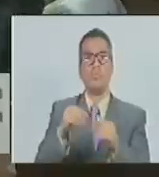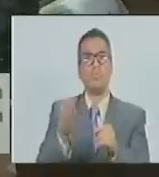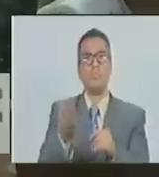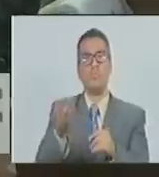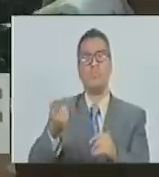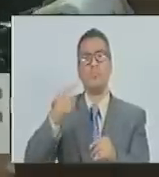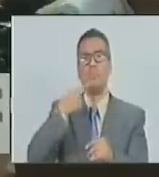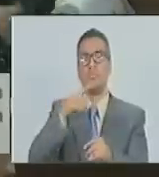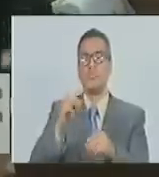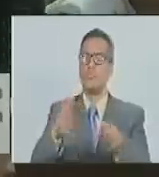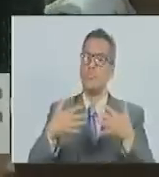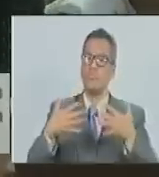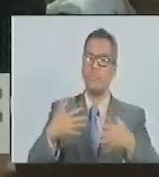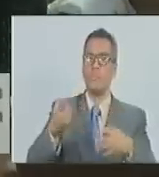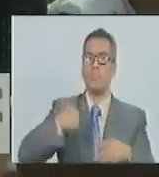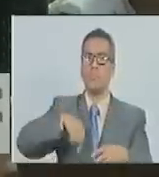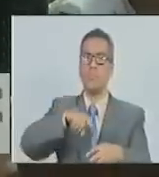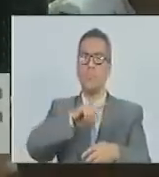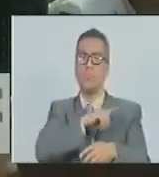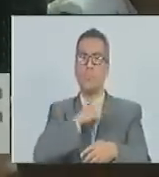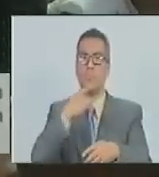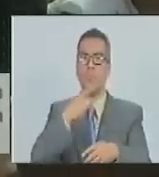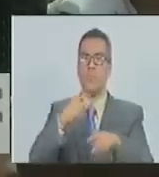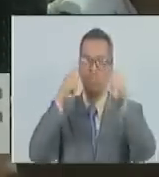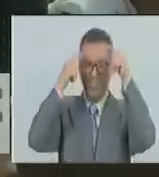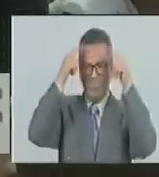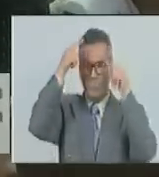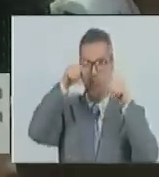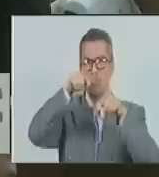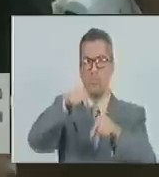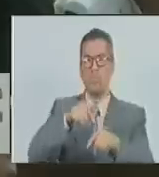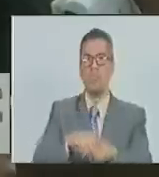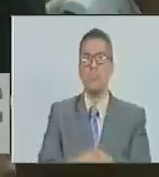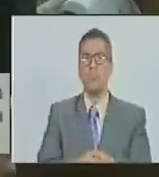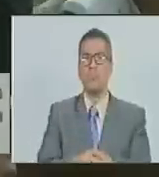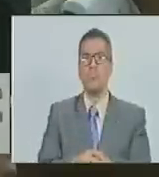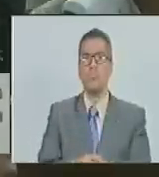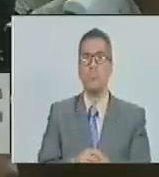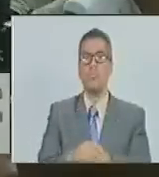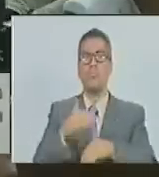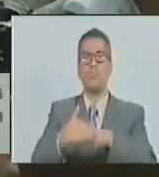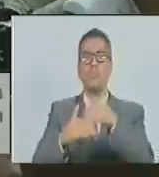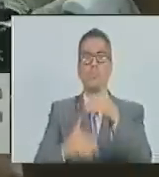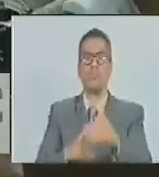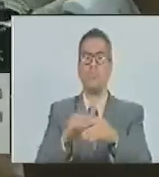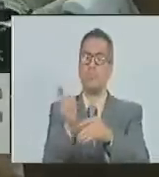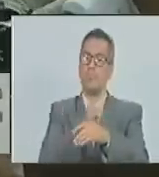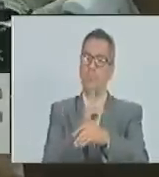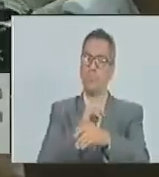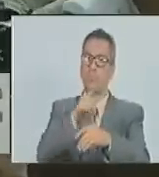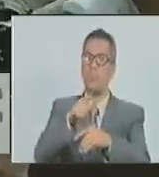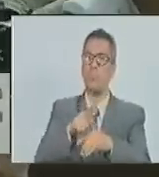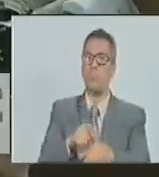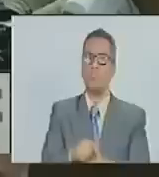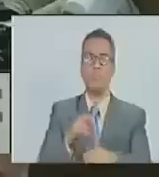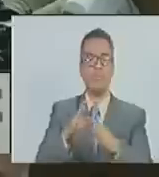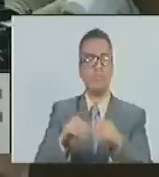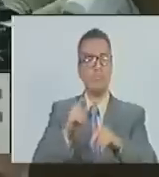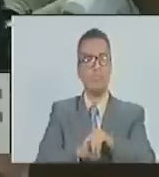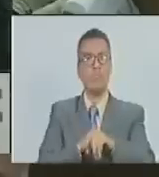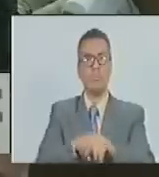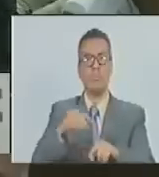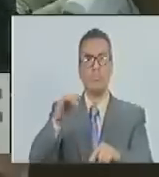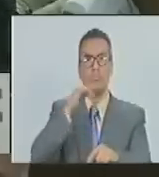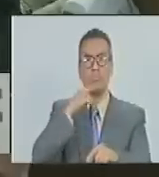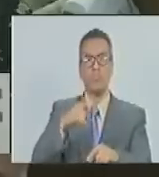tiene y la premura, como decía nuestro comandante Chávez, ¿no? Hay que ir al ritmo y a la velocidad que la circunstancia nos